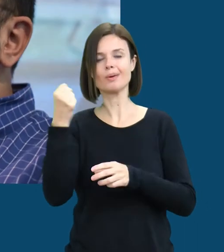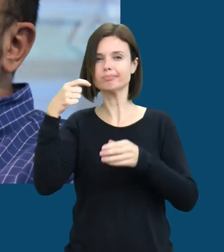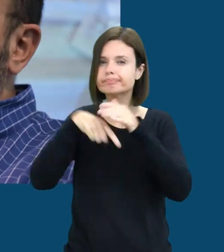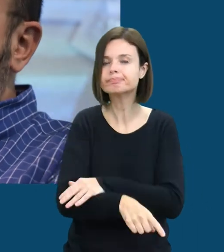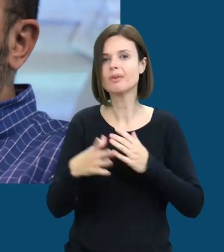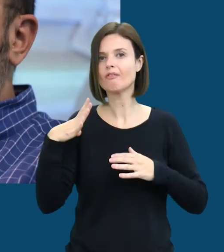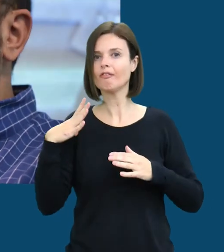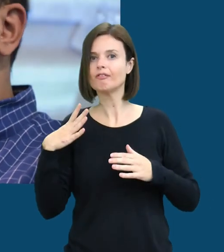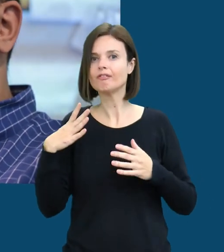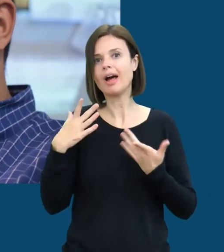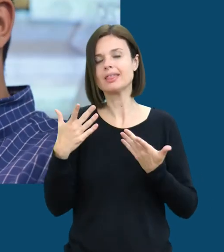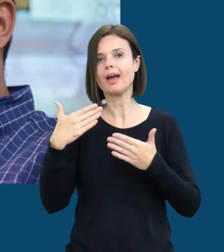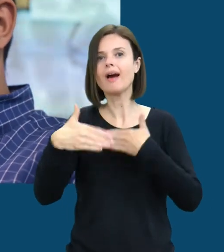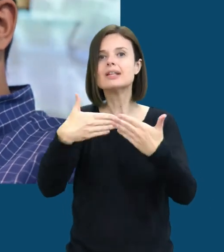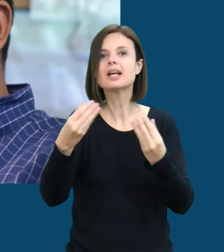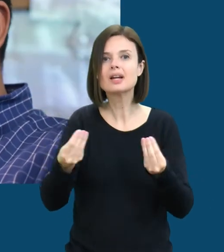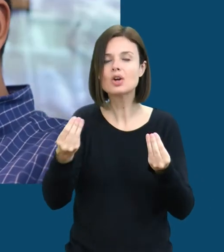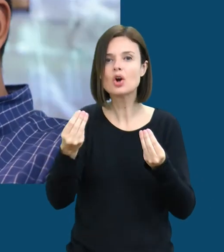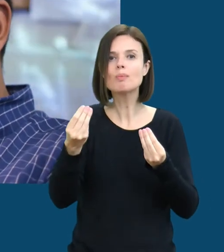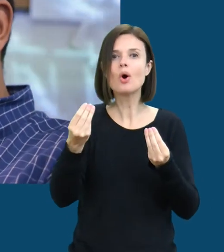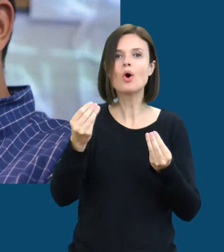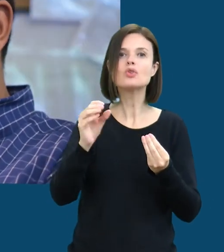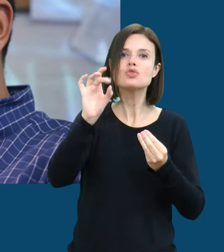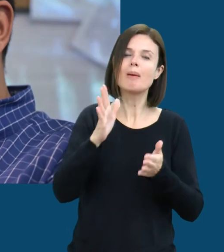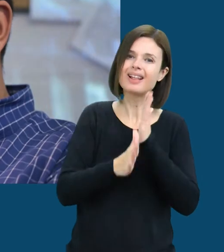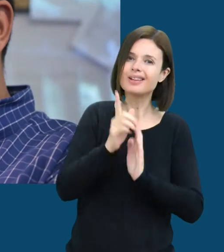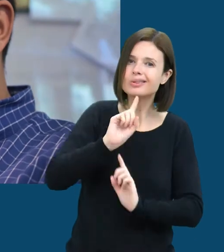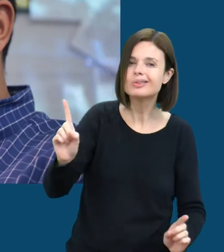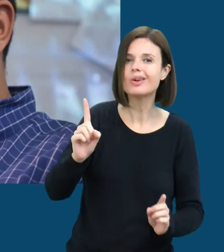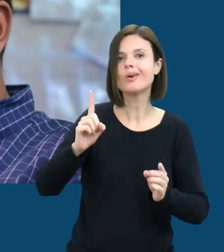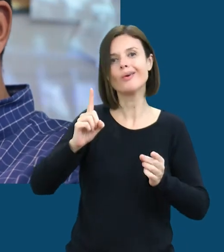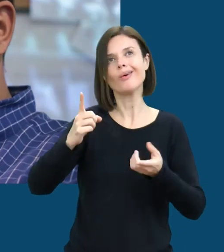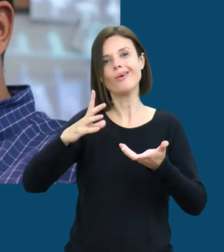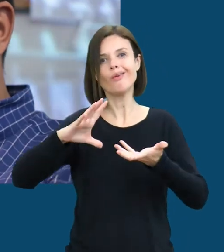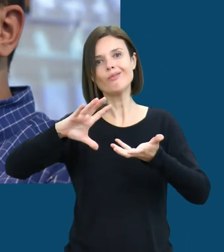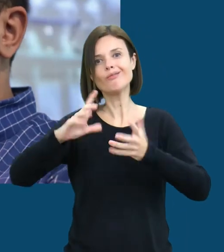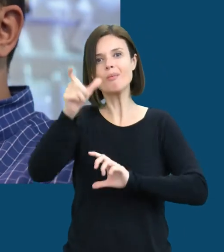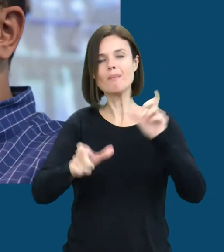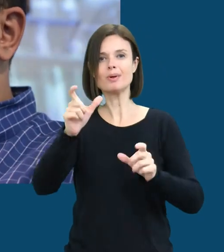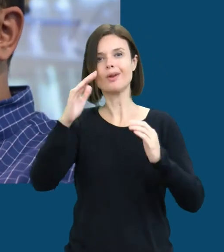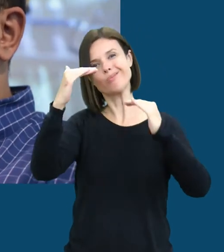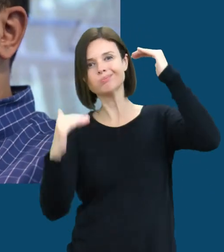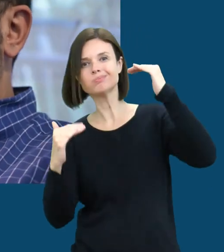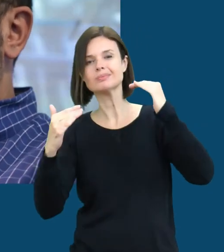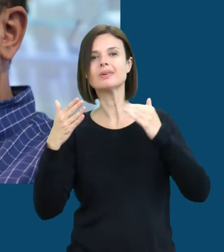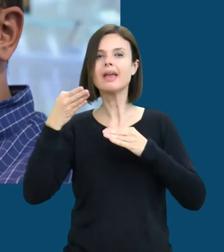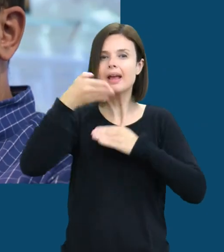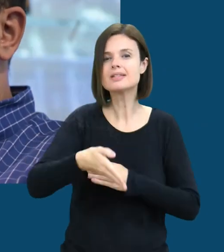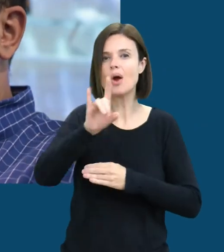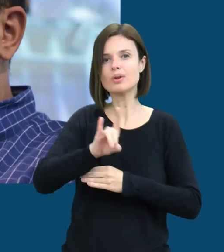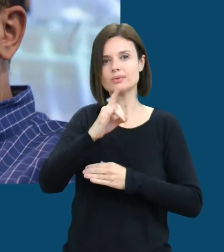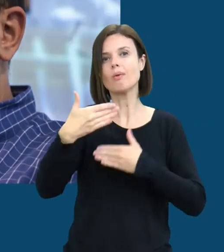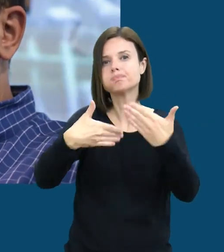ver cómo, además de la gratuidad, podemos avanzar en no solo alcanzar con que sea gratuito, sino cómo ver la forma de lograr que ciertos sujetos económicamente desfavorecidos